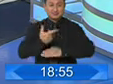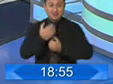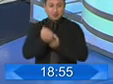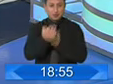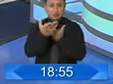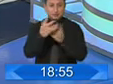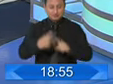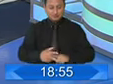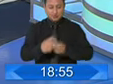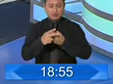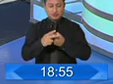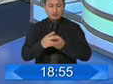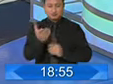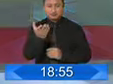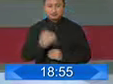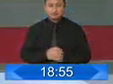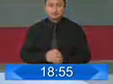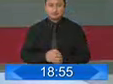informativa. Iniciamos.